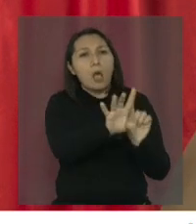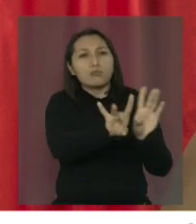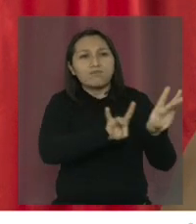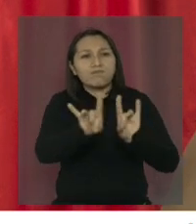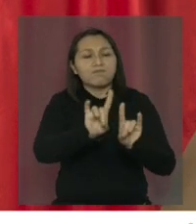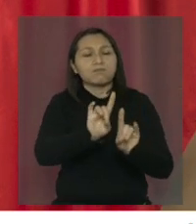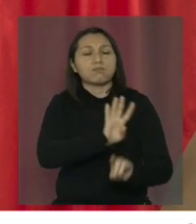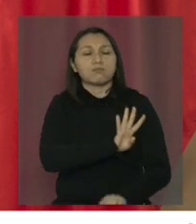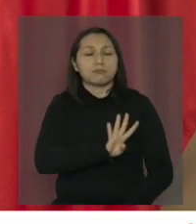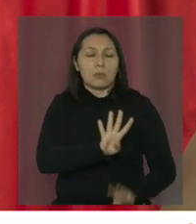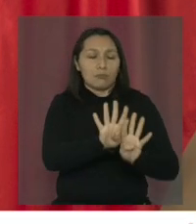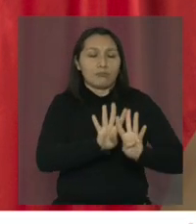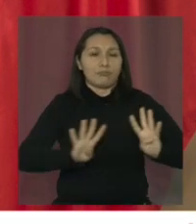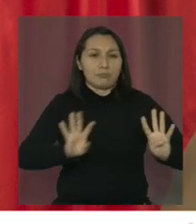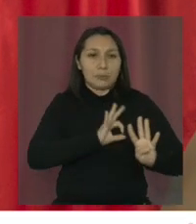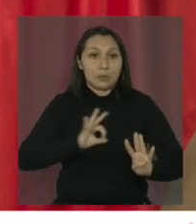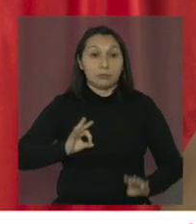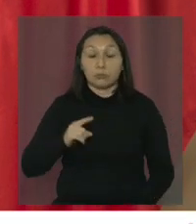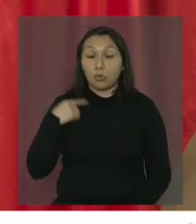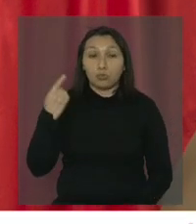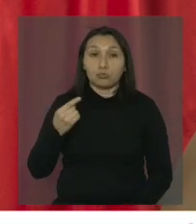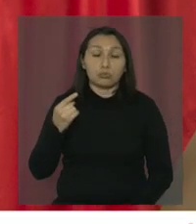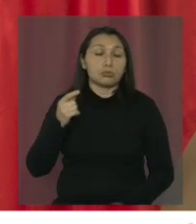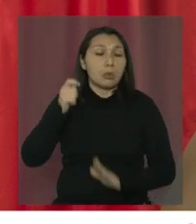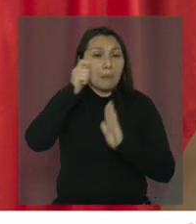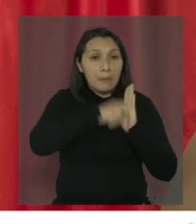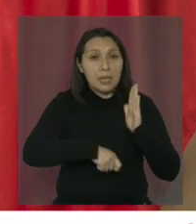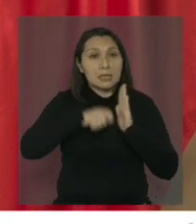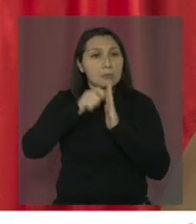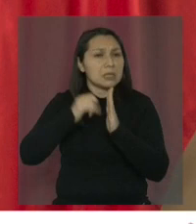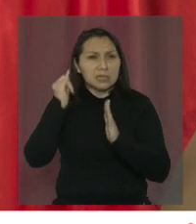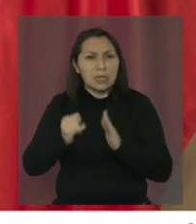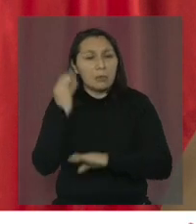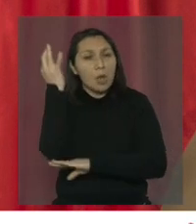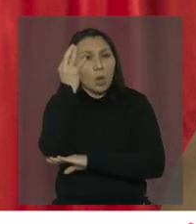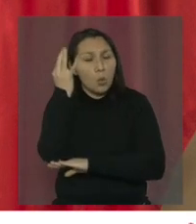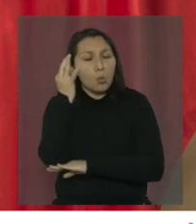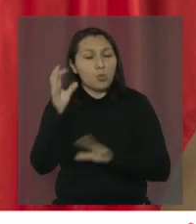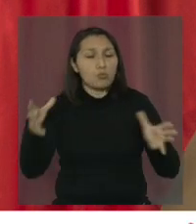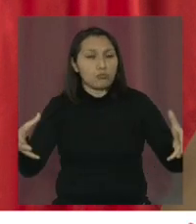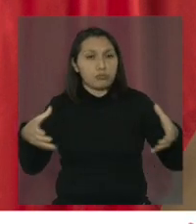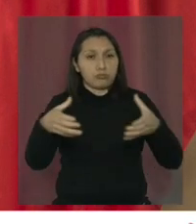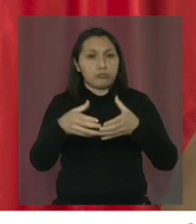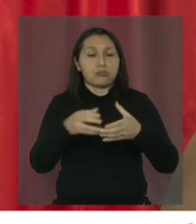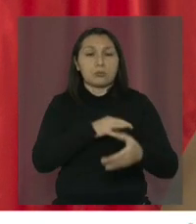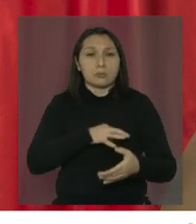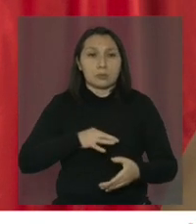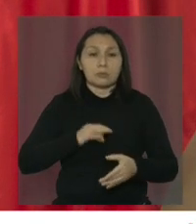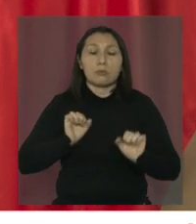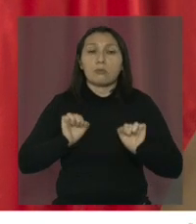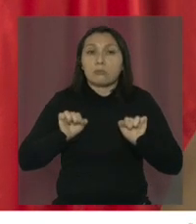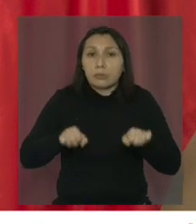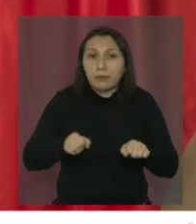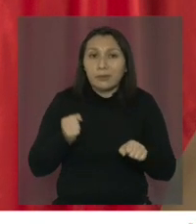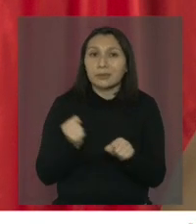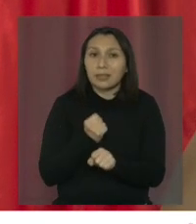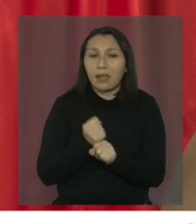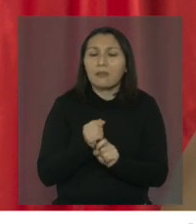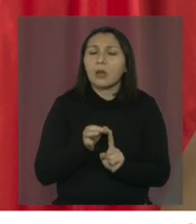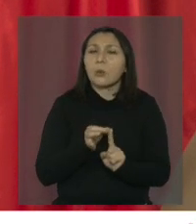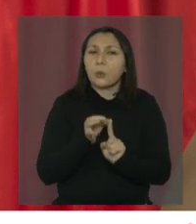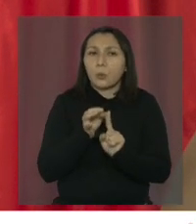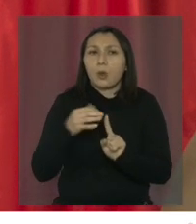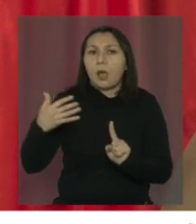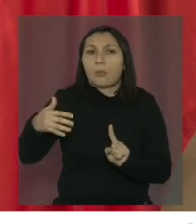bueno nosotros tenemos encuentros de gabinete todos los meses y en el último encuentro reafirmamos cierto la tarea principal que